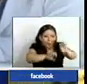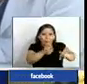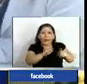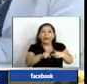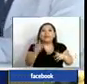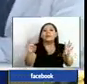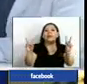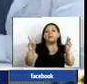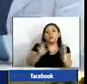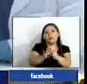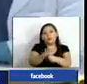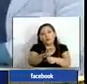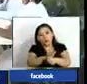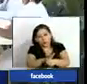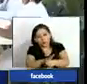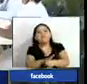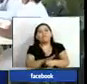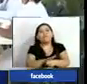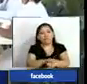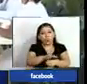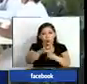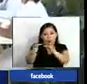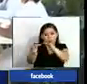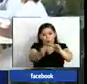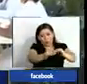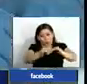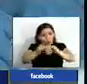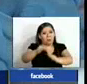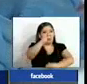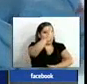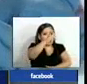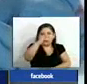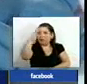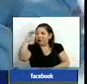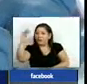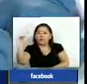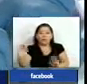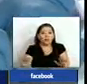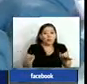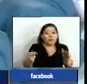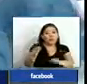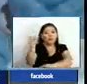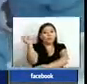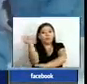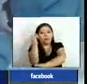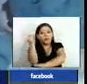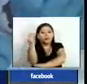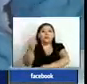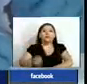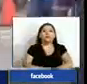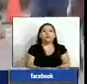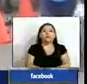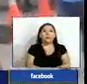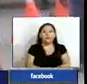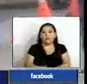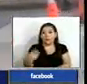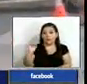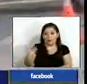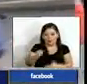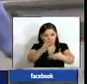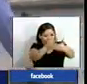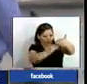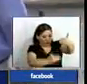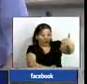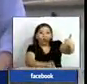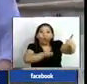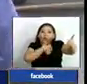del COVID-19 existe casi en todos los países en situaciones de emergencia. Son datos no